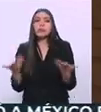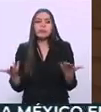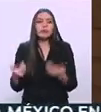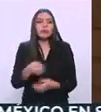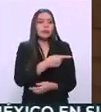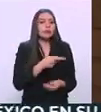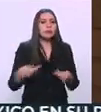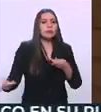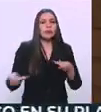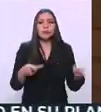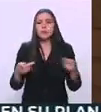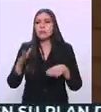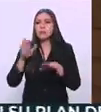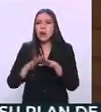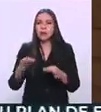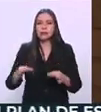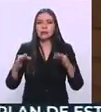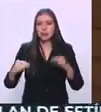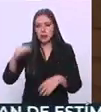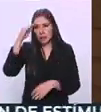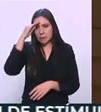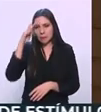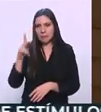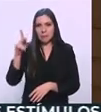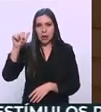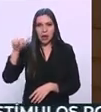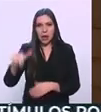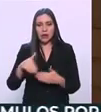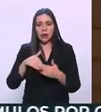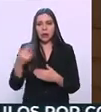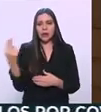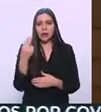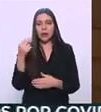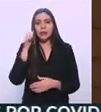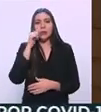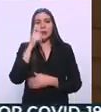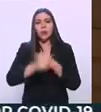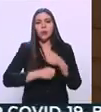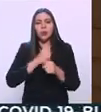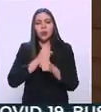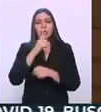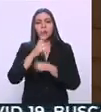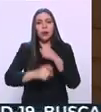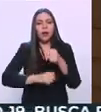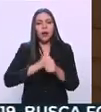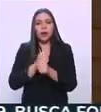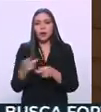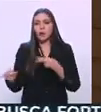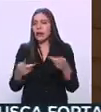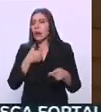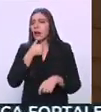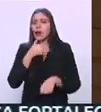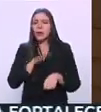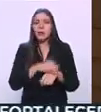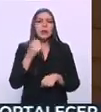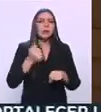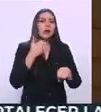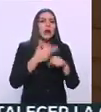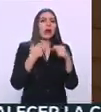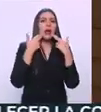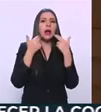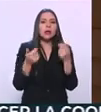estratégicos mucho más pensados. El reto es administrar año con año, explorar con Hacienda